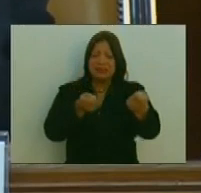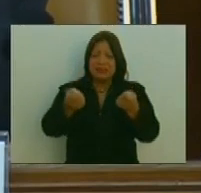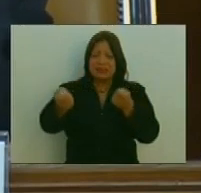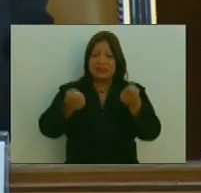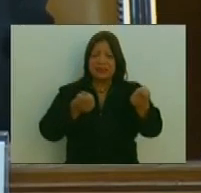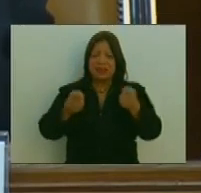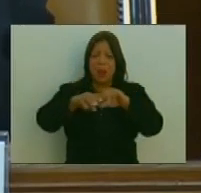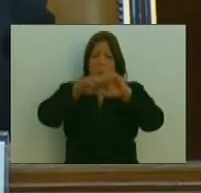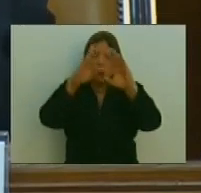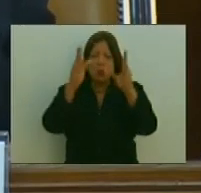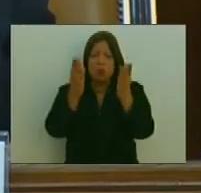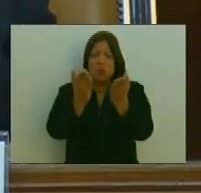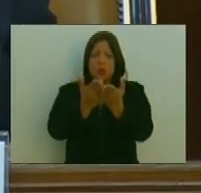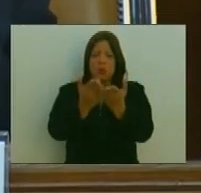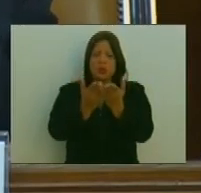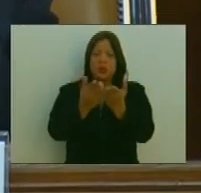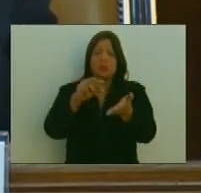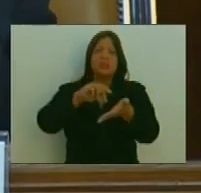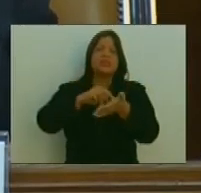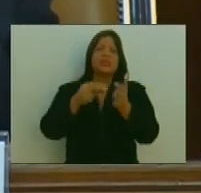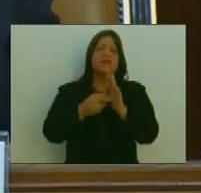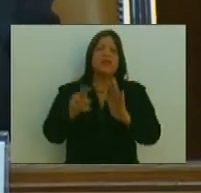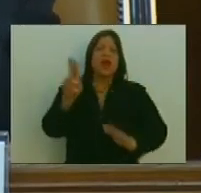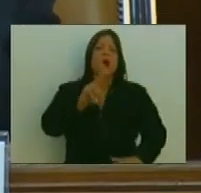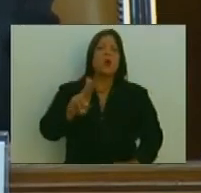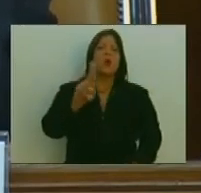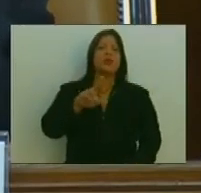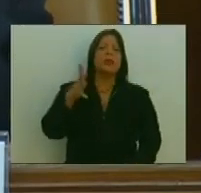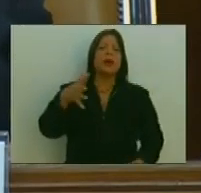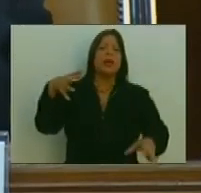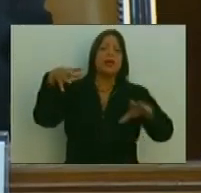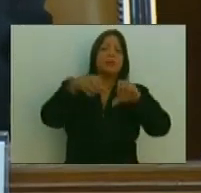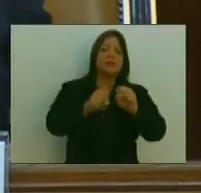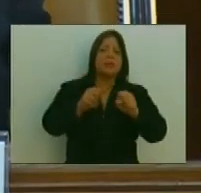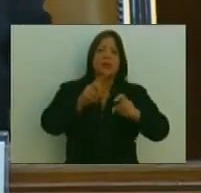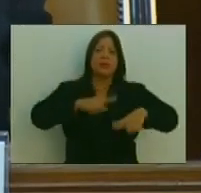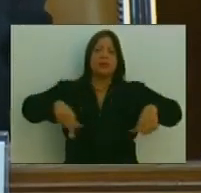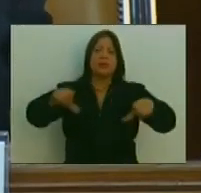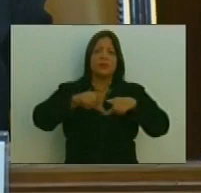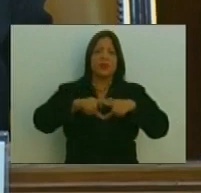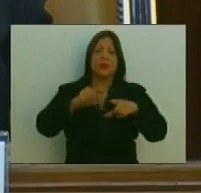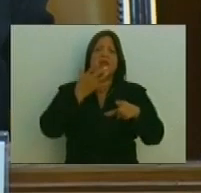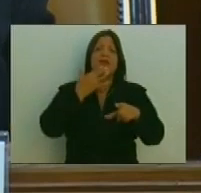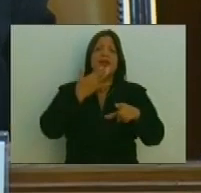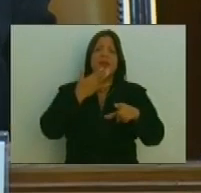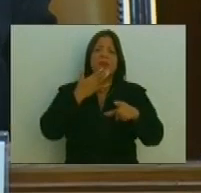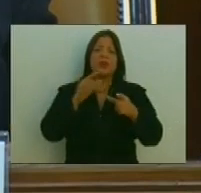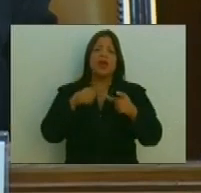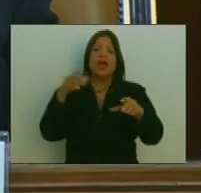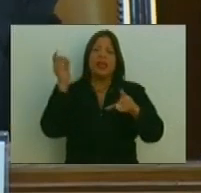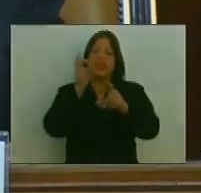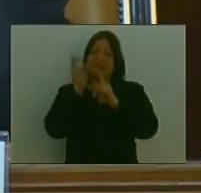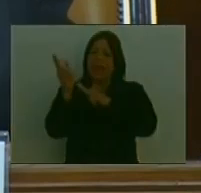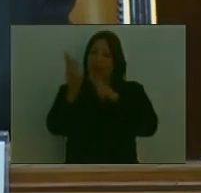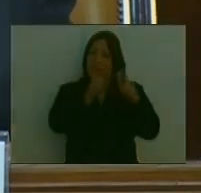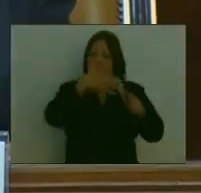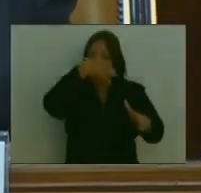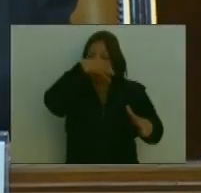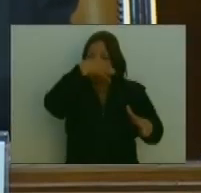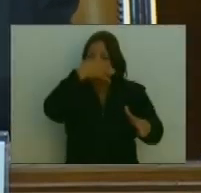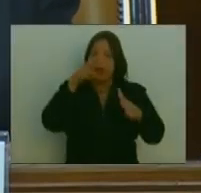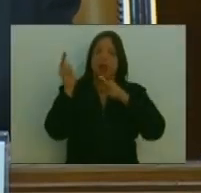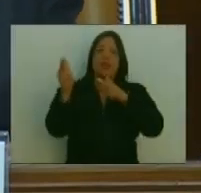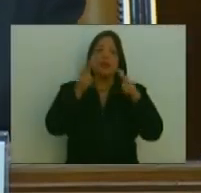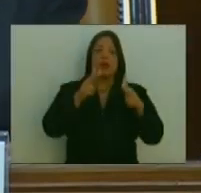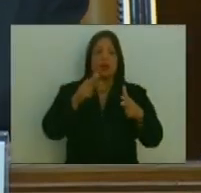del mundo lo utiliza para la intervención de países como es el hecho del terrorismo. Es un discurso que tiene